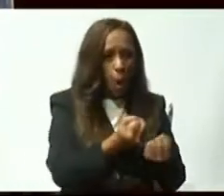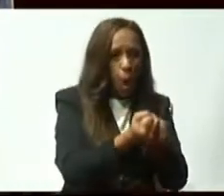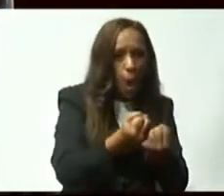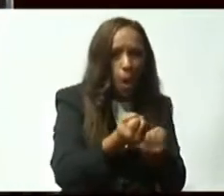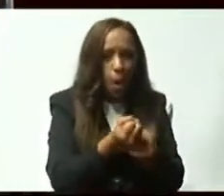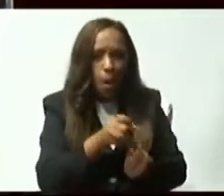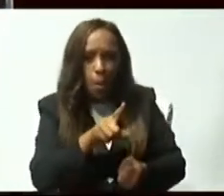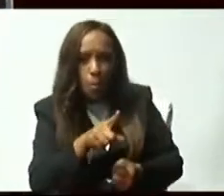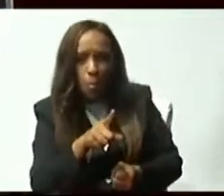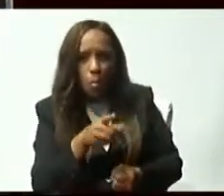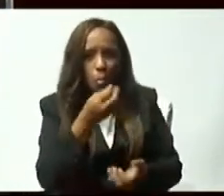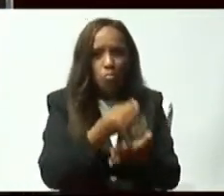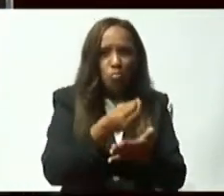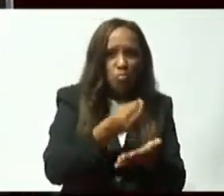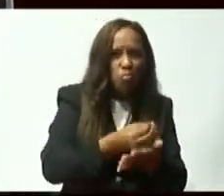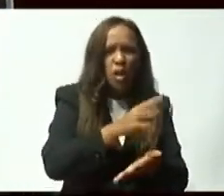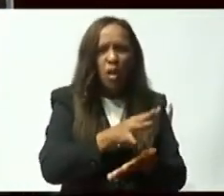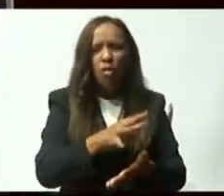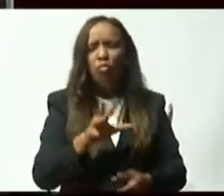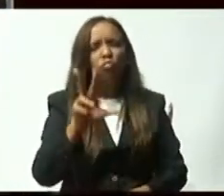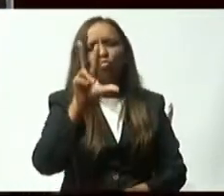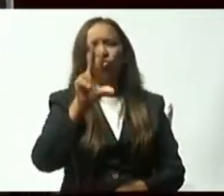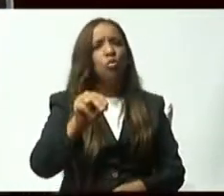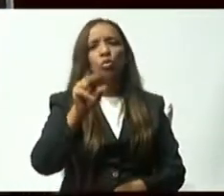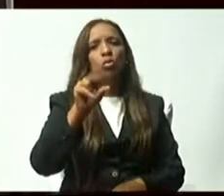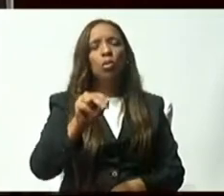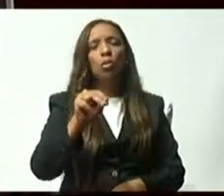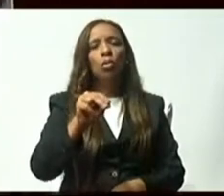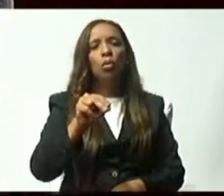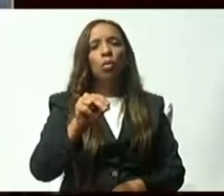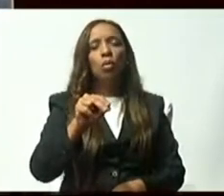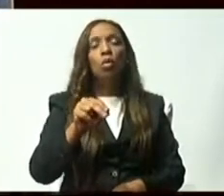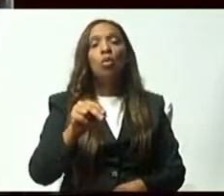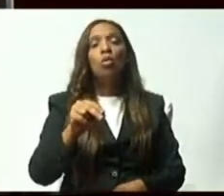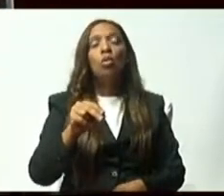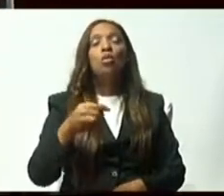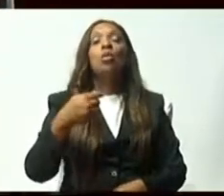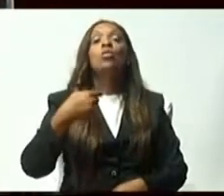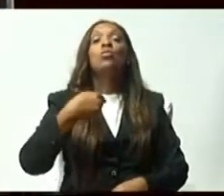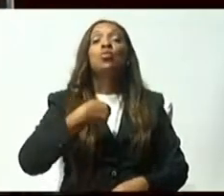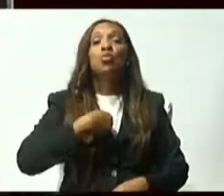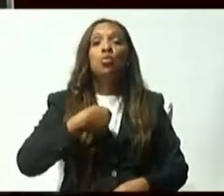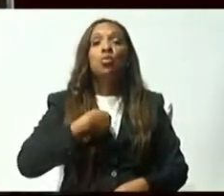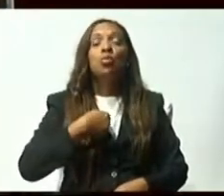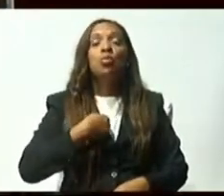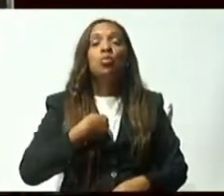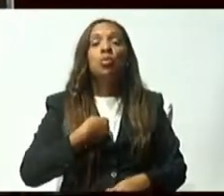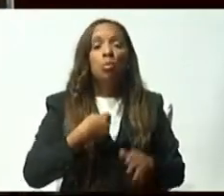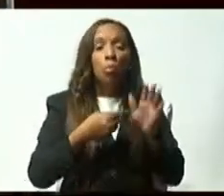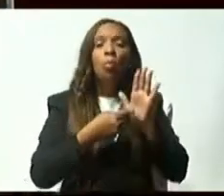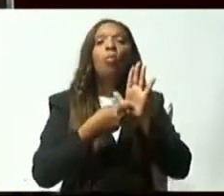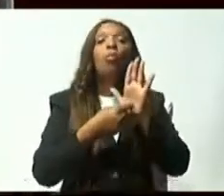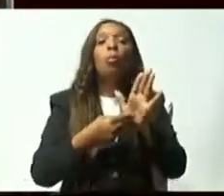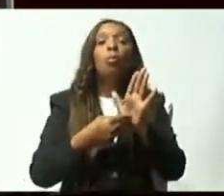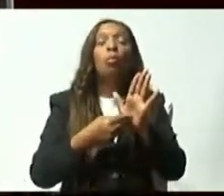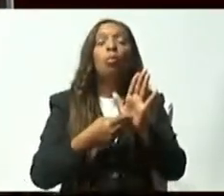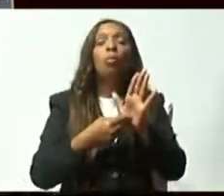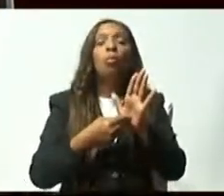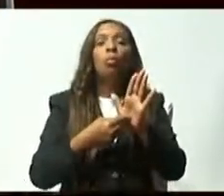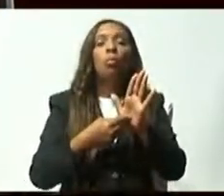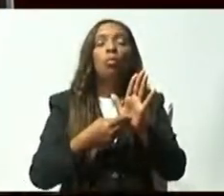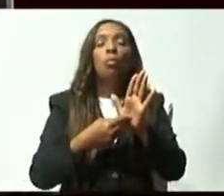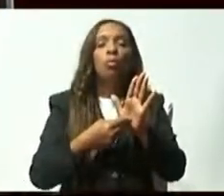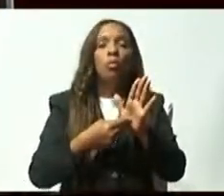centavo que he gastado en todas las campañas. Yo soy de los diputados que aquí cobra un